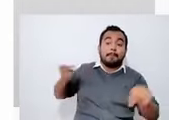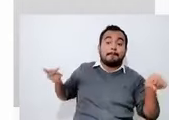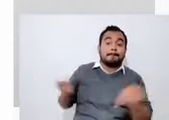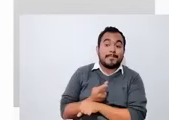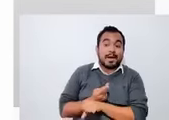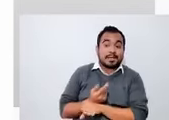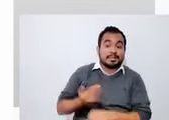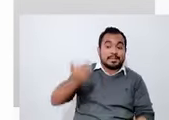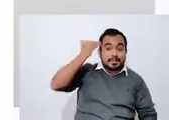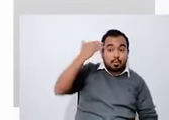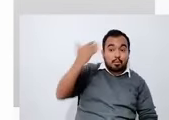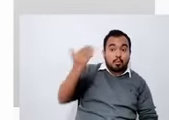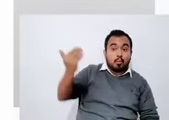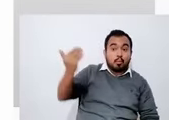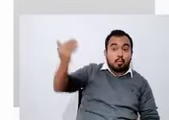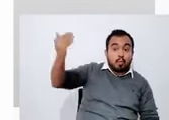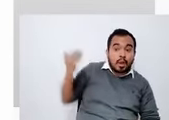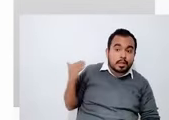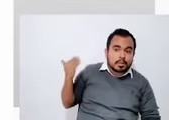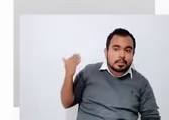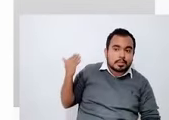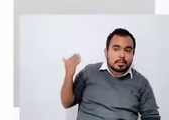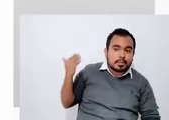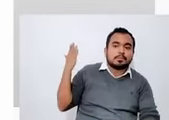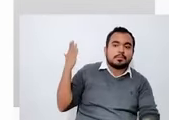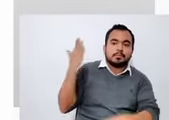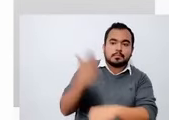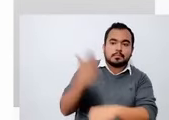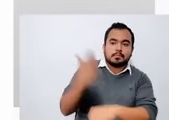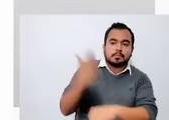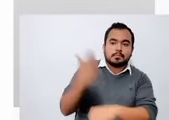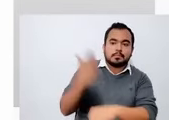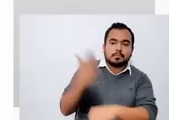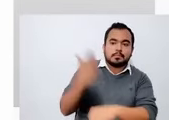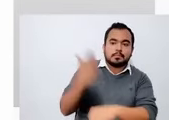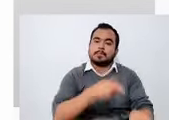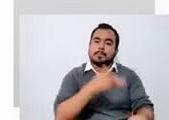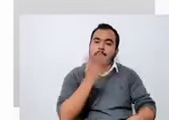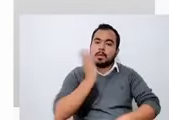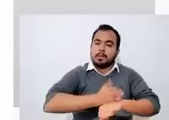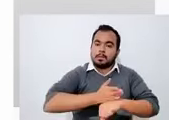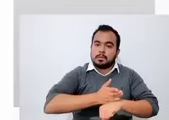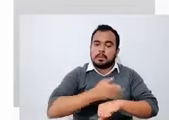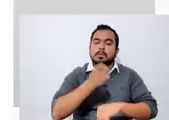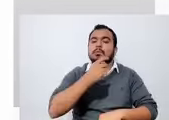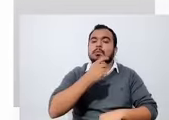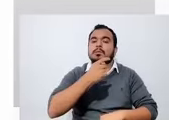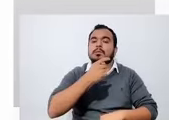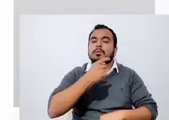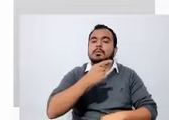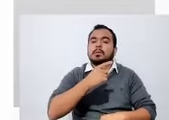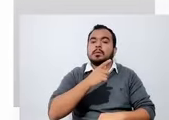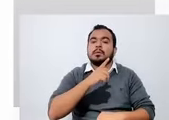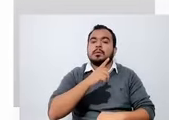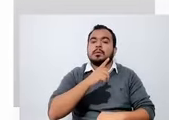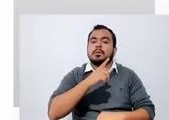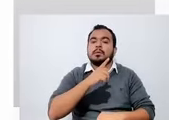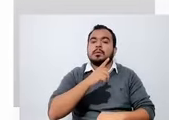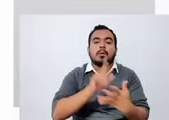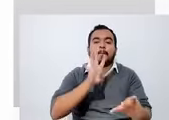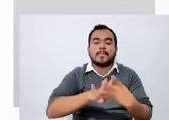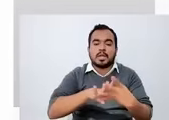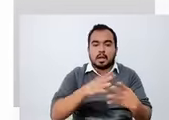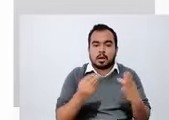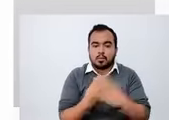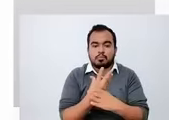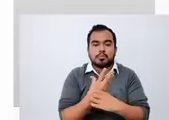pasado, pero que hay merecimiento existe. Y eso es lo que niega el derecho penal contemporáneo, debido también a su falta de contacto con